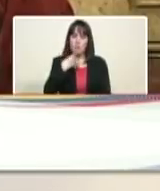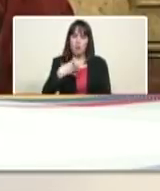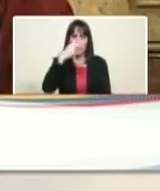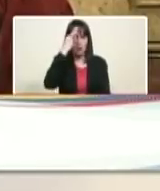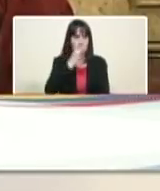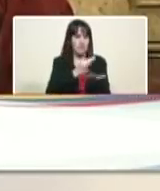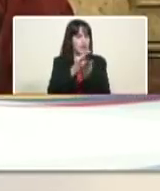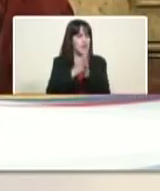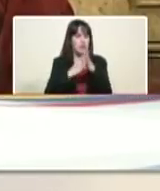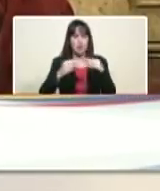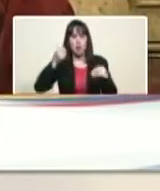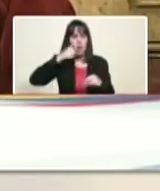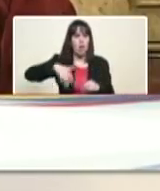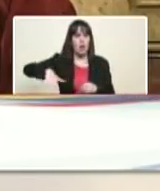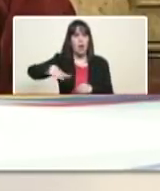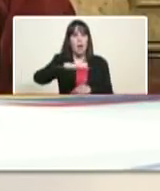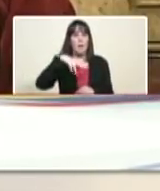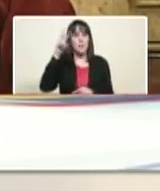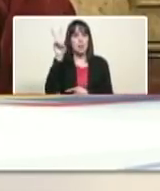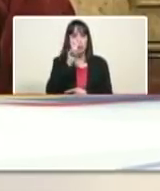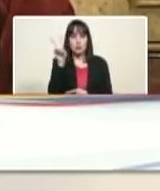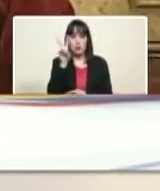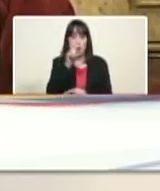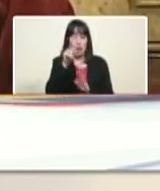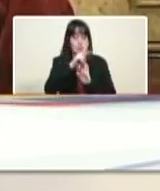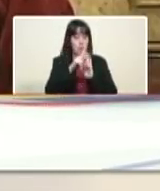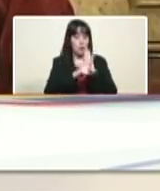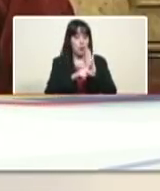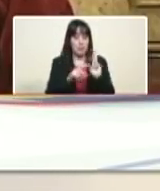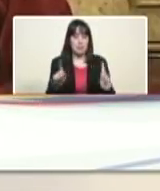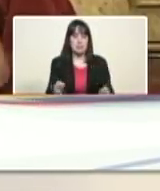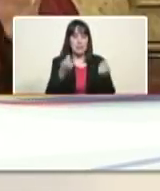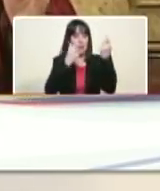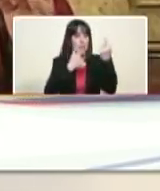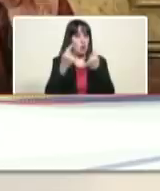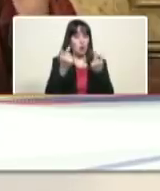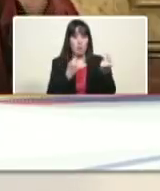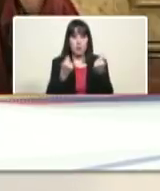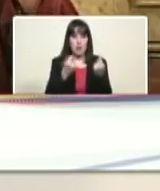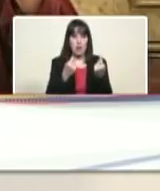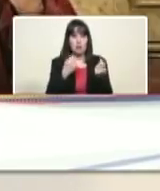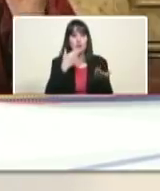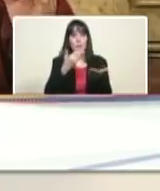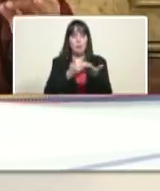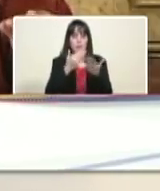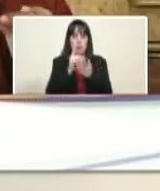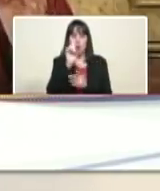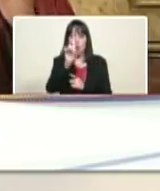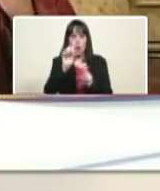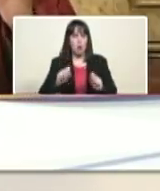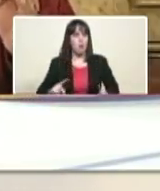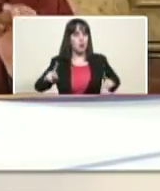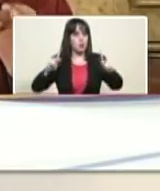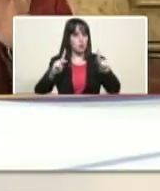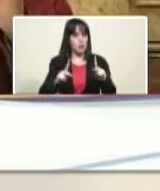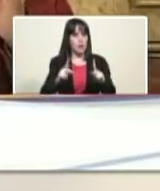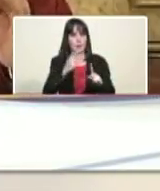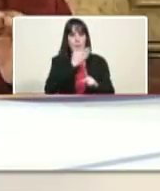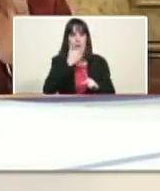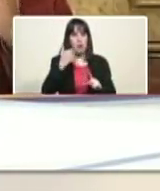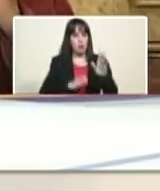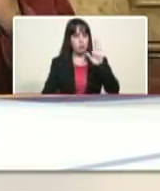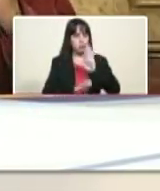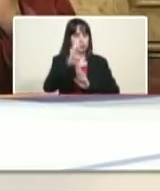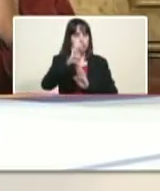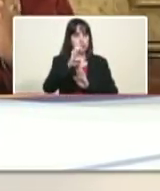de toda Venezuela, este programa de recuperación económica va a tener éxito. Yo pido una oportunidad para el éxito del